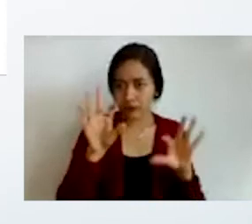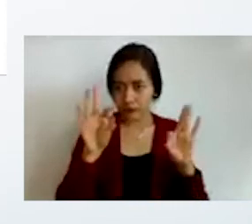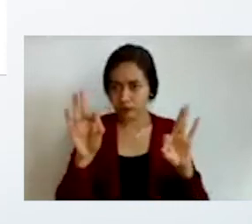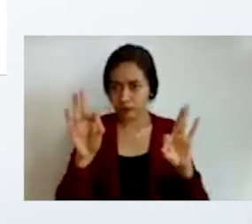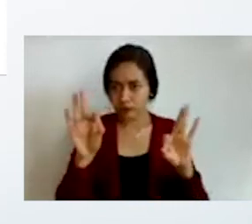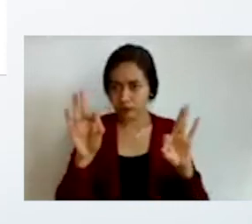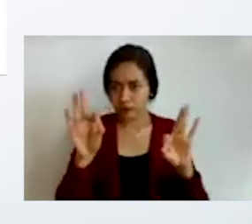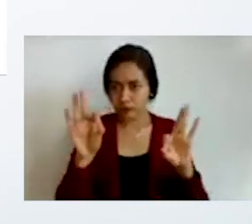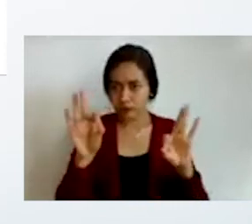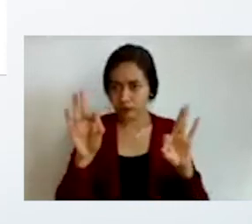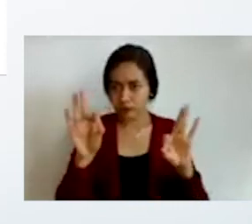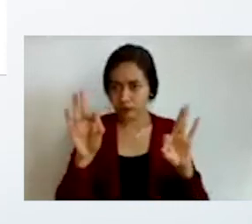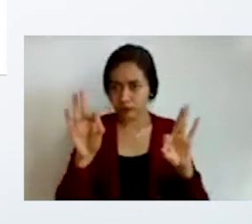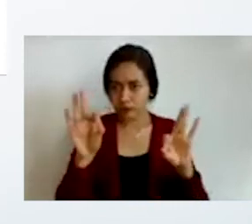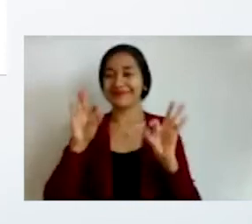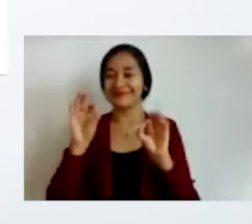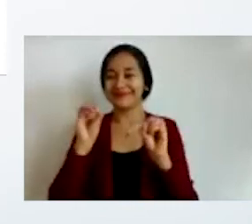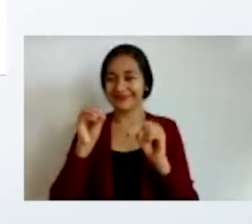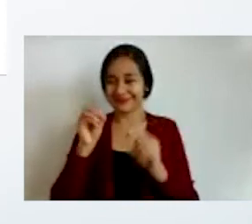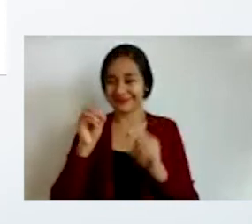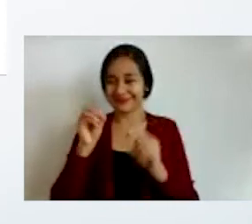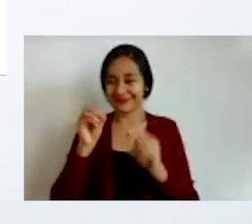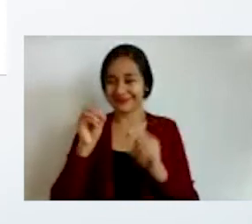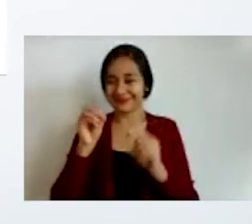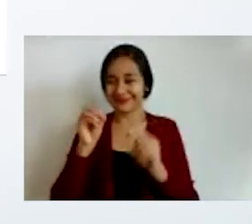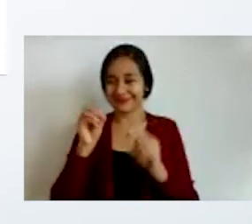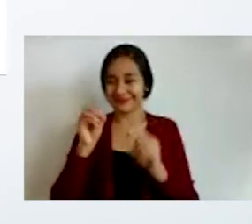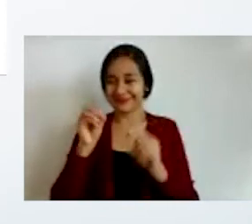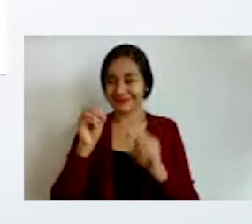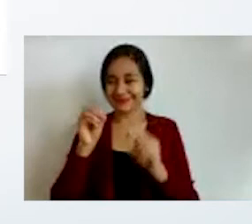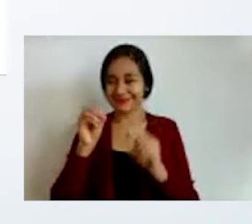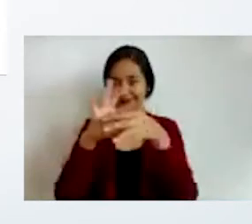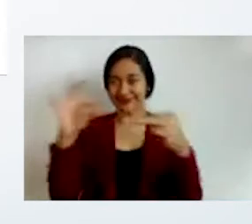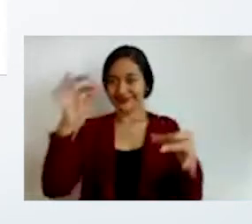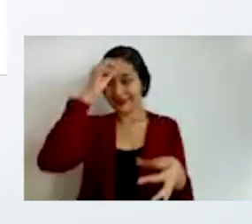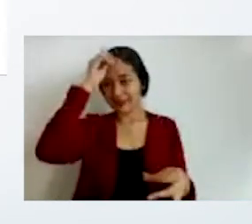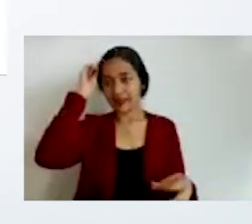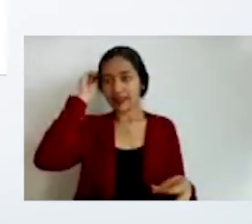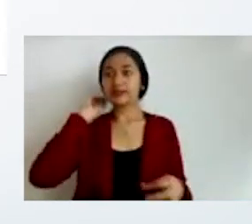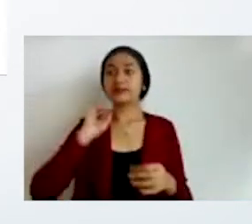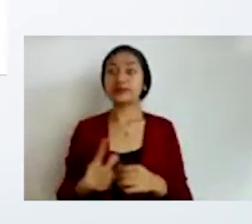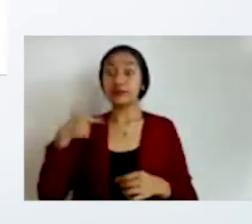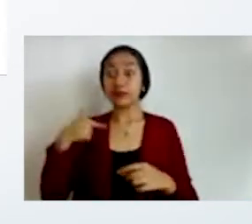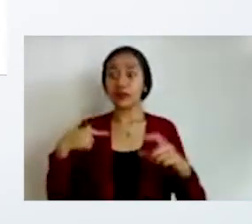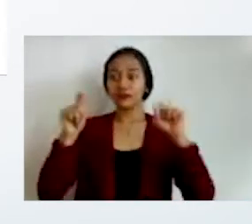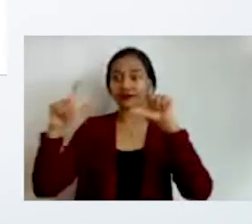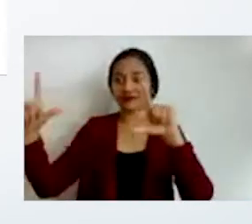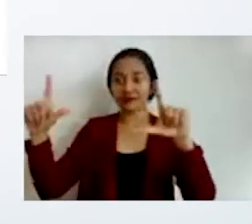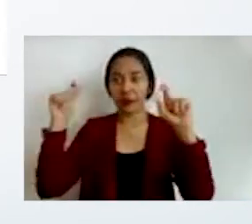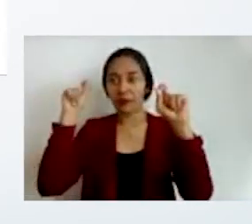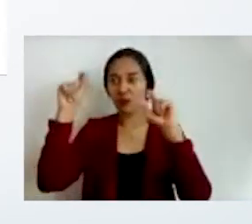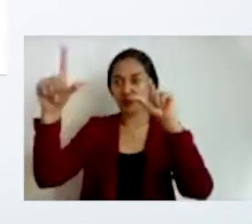Bueno, voy a seguir. Es que tengo toda la pantalla ocupada y no veo a nadie. Bueno,